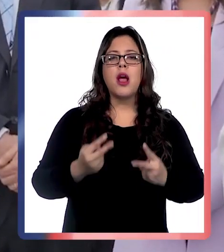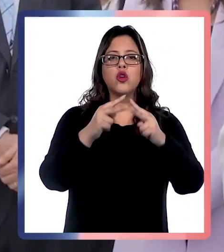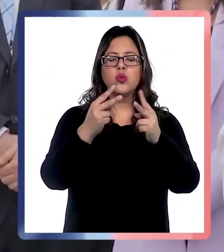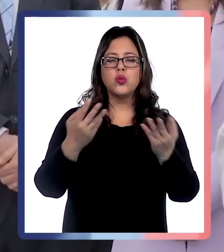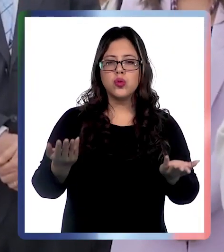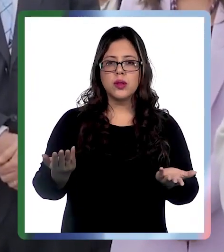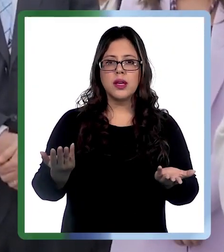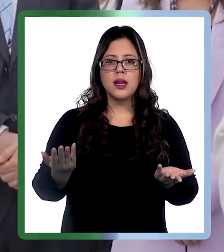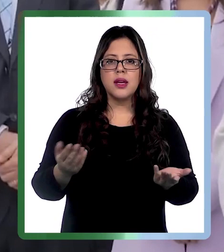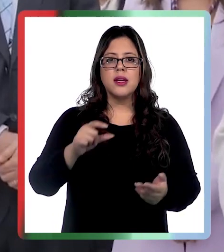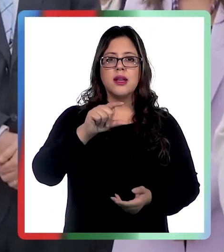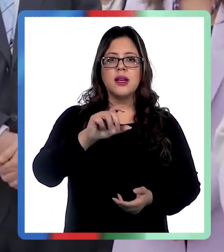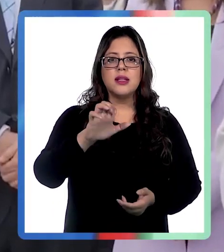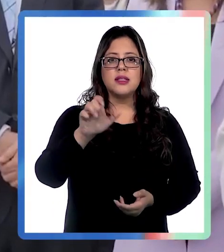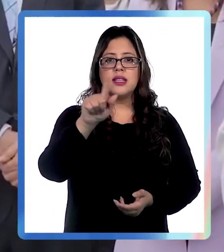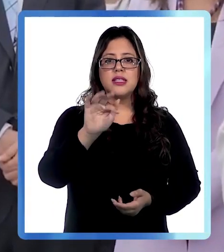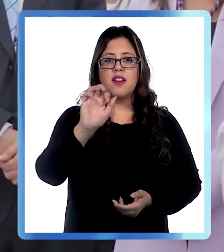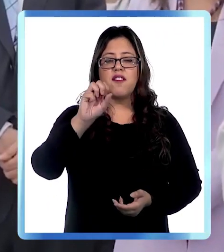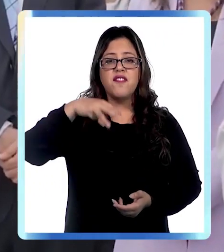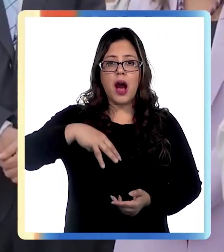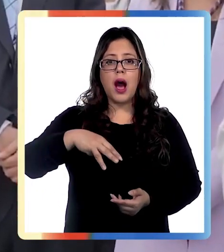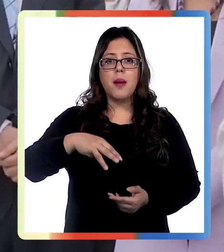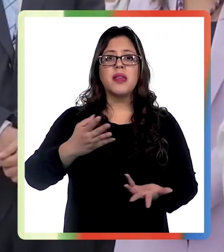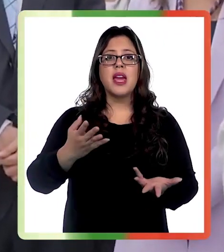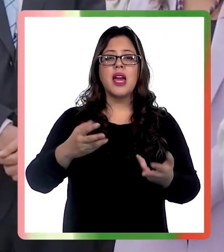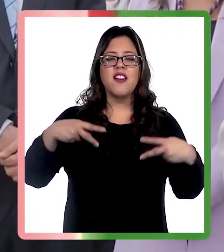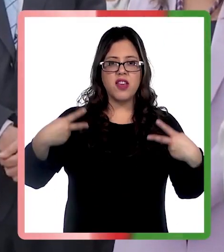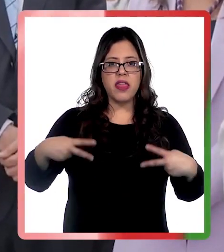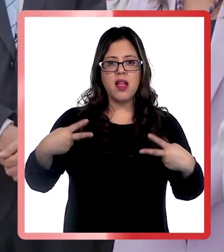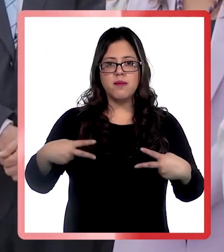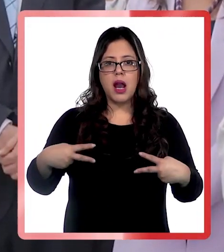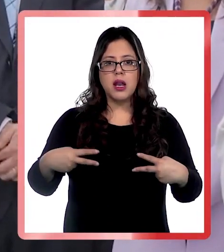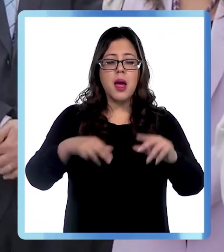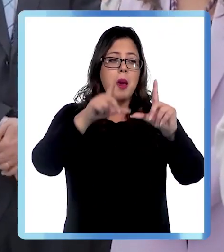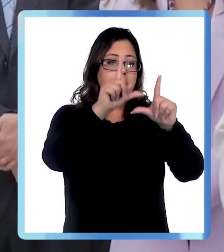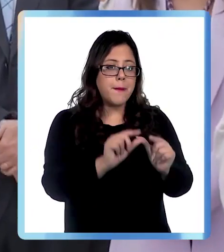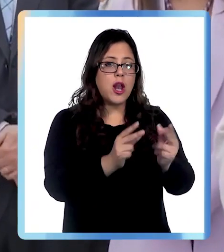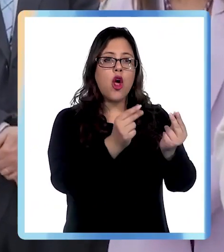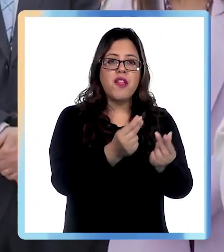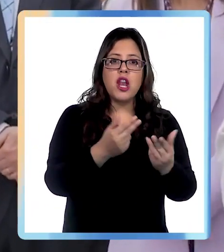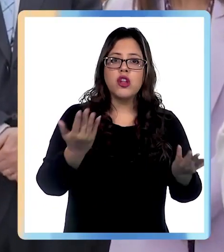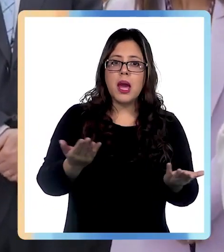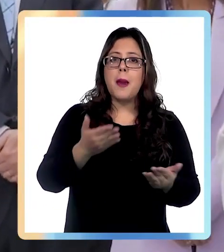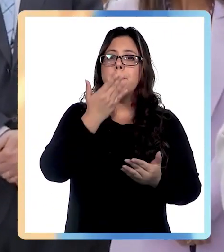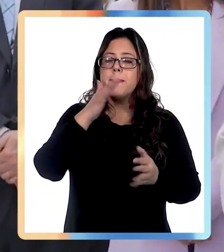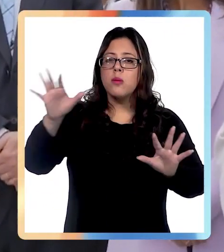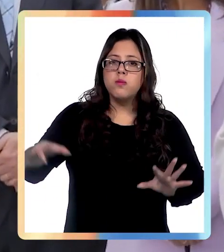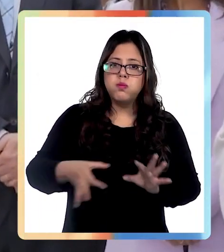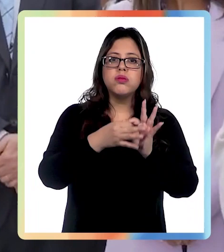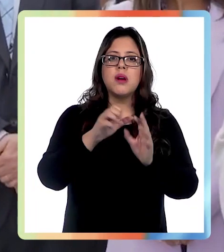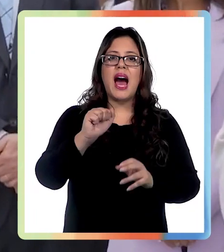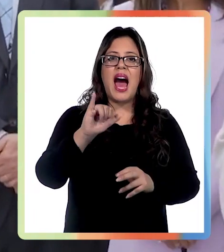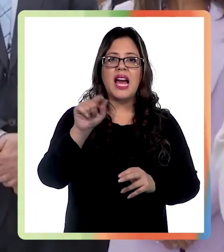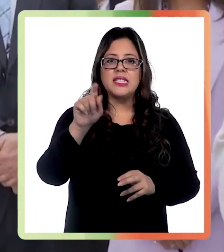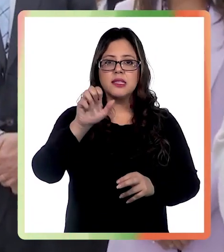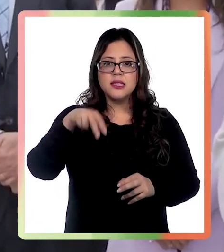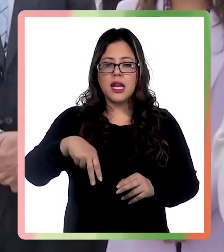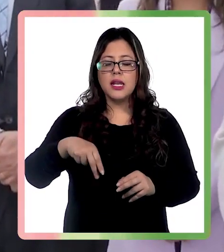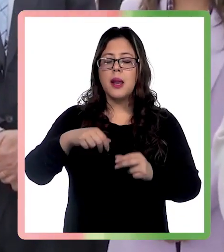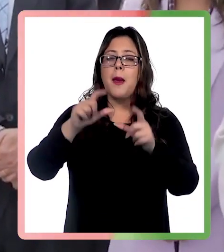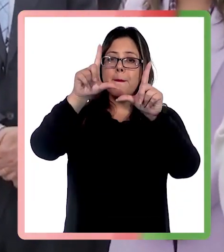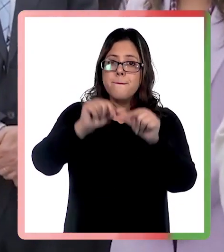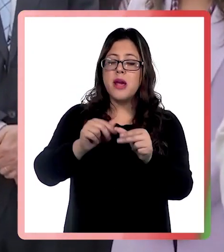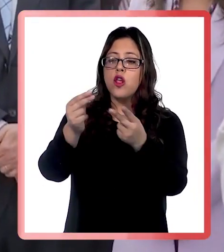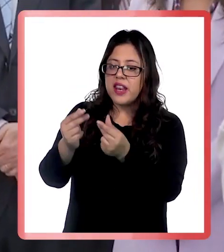construir el cesfam en Viña del mar es tener menos recursos para tener mejor conectividad en aisén